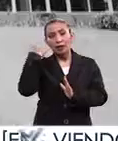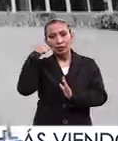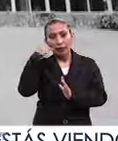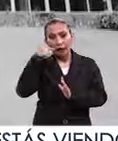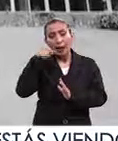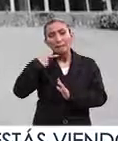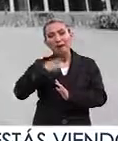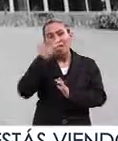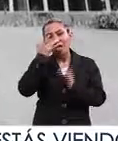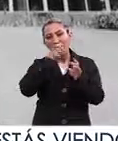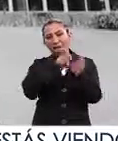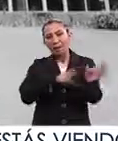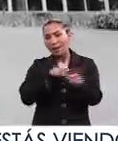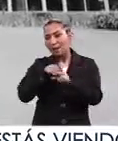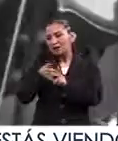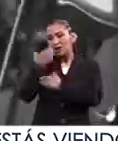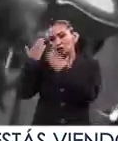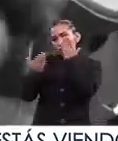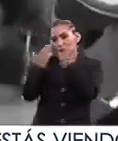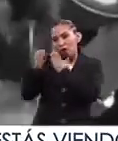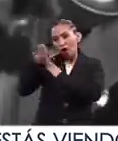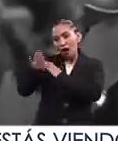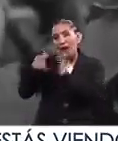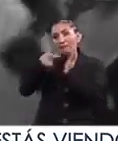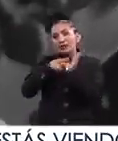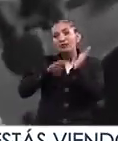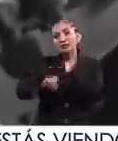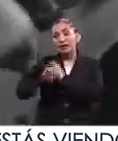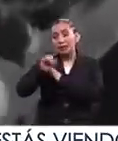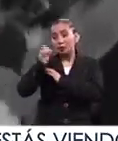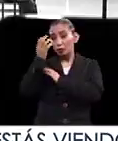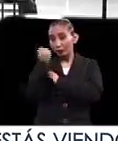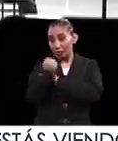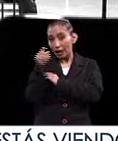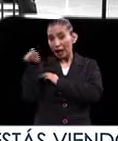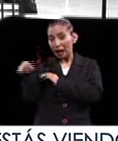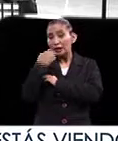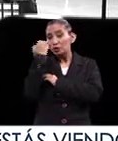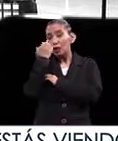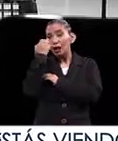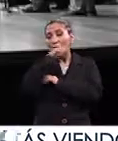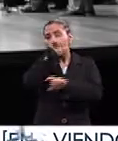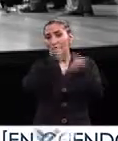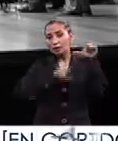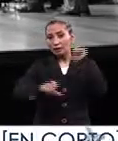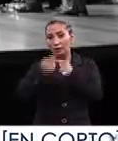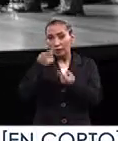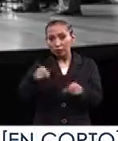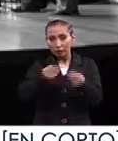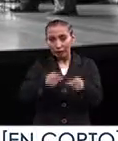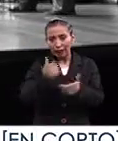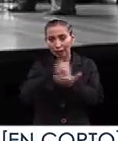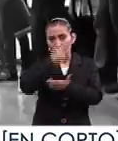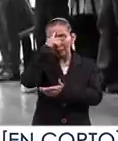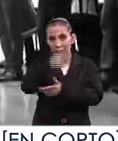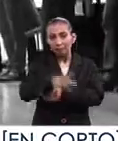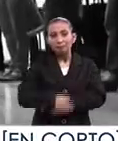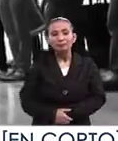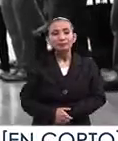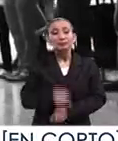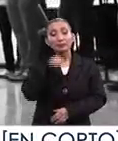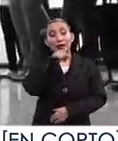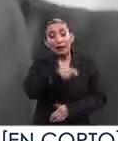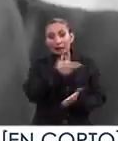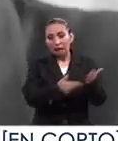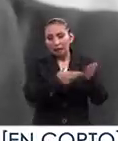Guadalajara, pero desertó para comenzar sus estudios en 1969 en el Conservatorio Nacional de Música de la Ciudad de México,